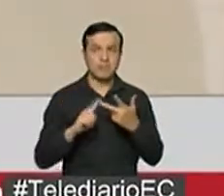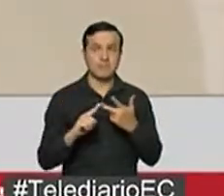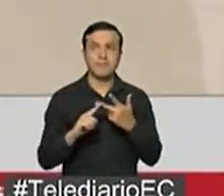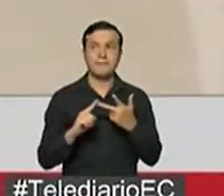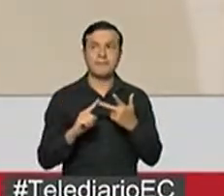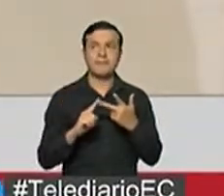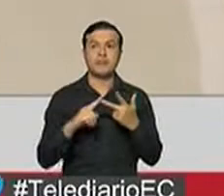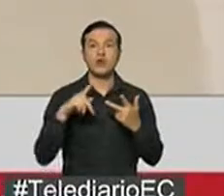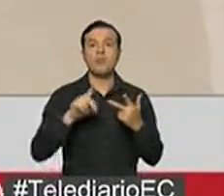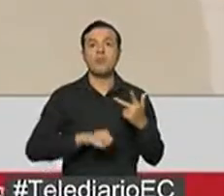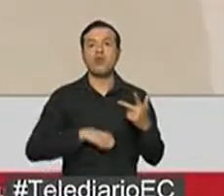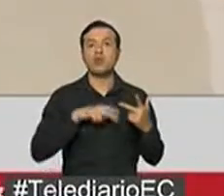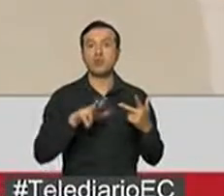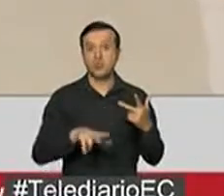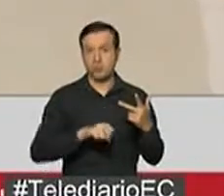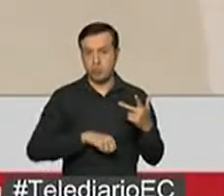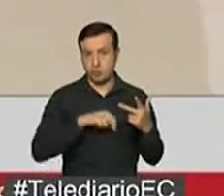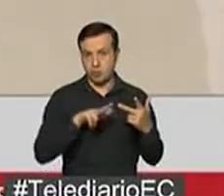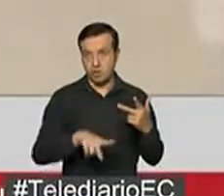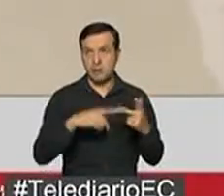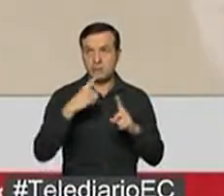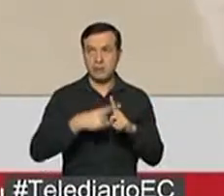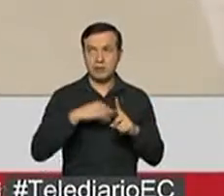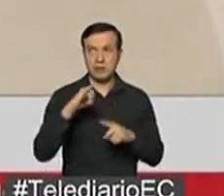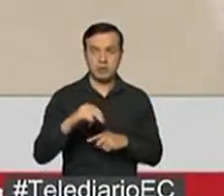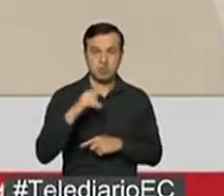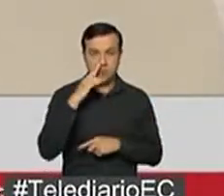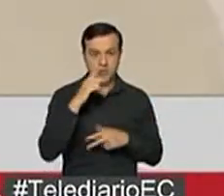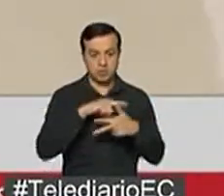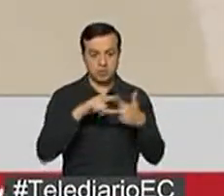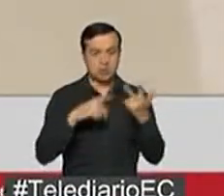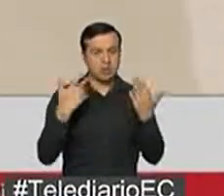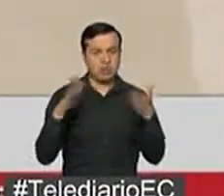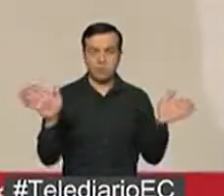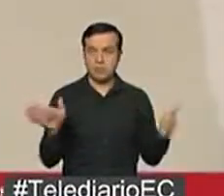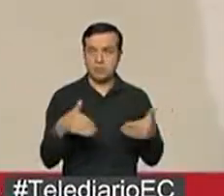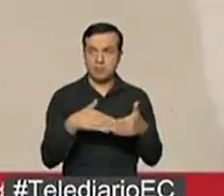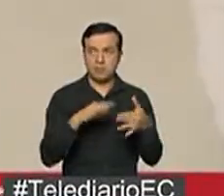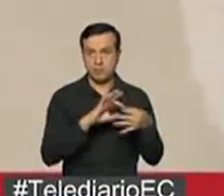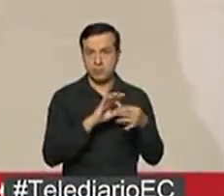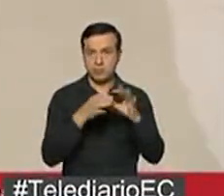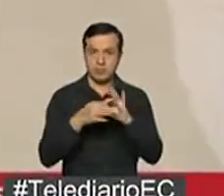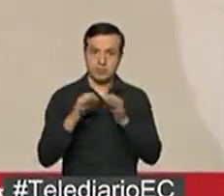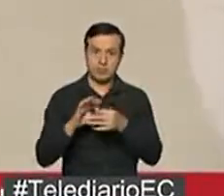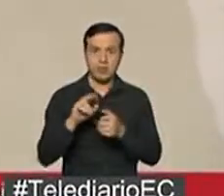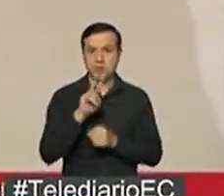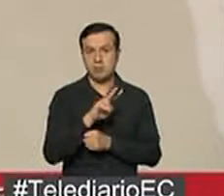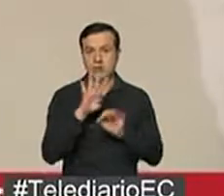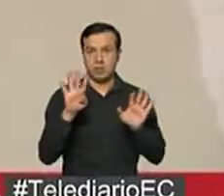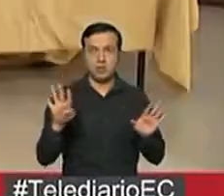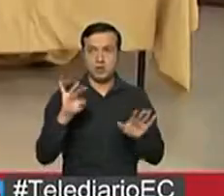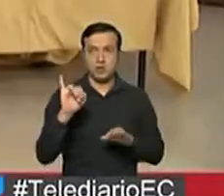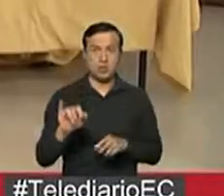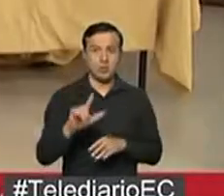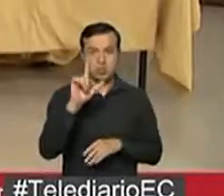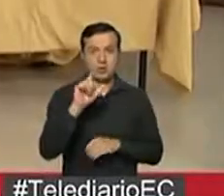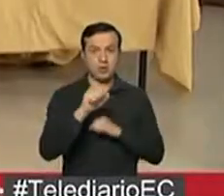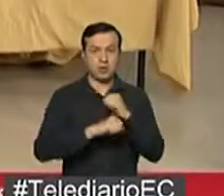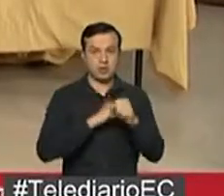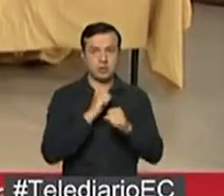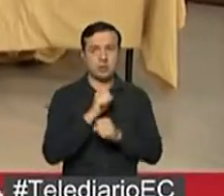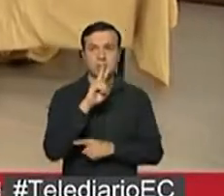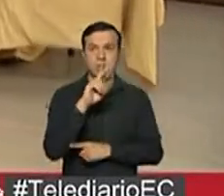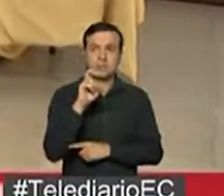es portugal en el mes de junio cerrando el proceso de clasificación el 29 murió el 2020 jennifer